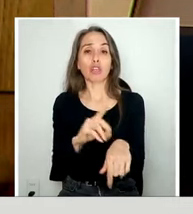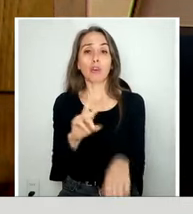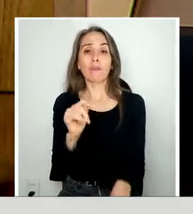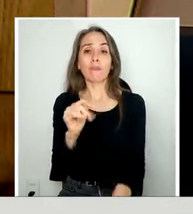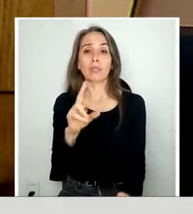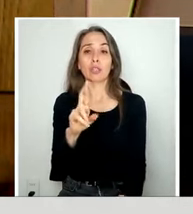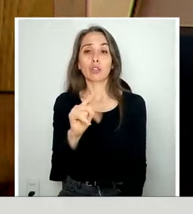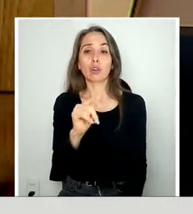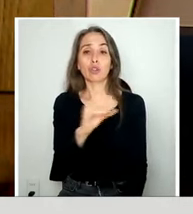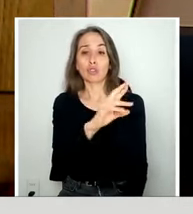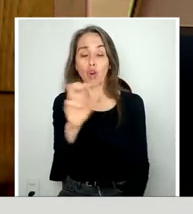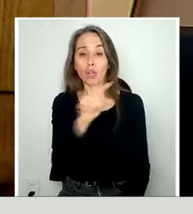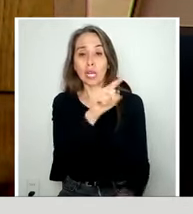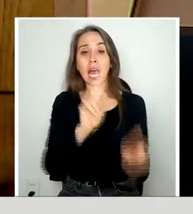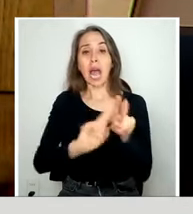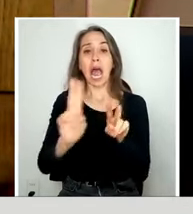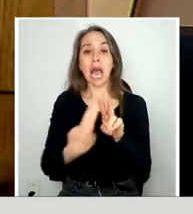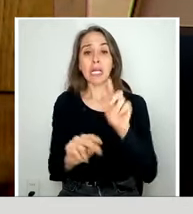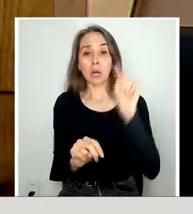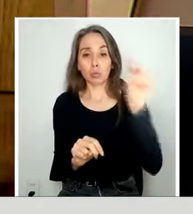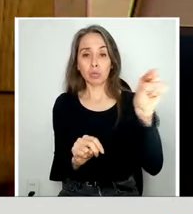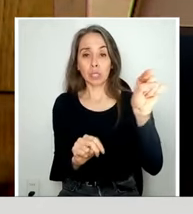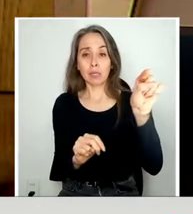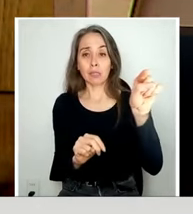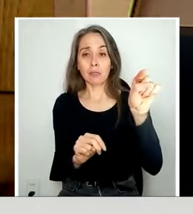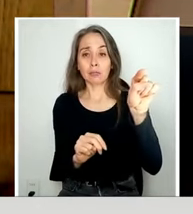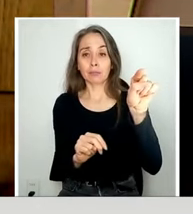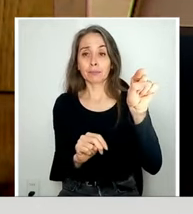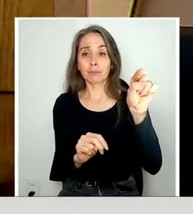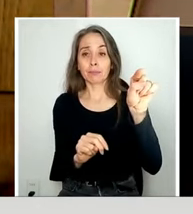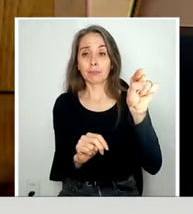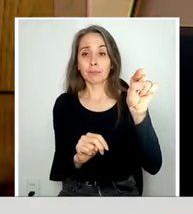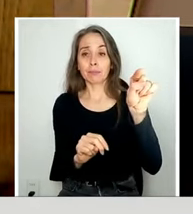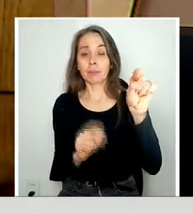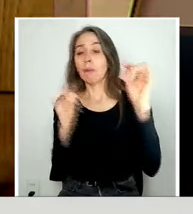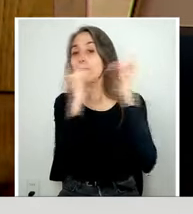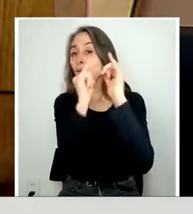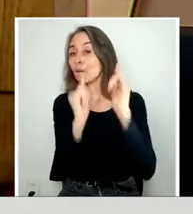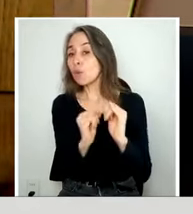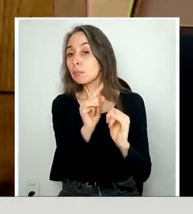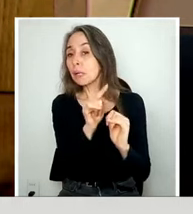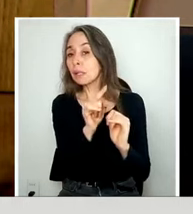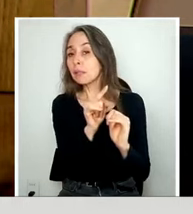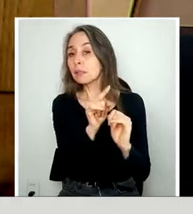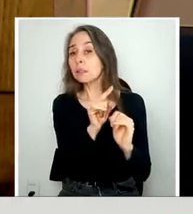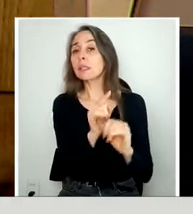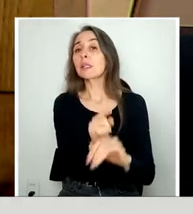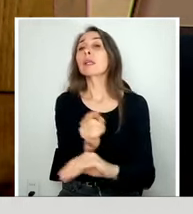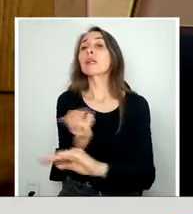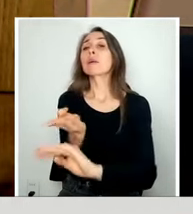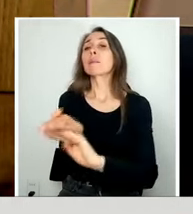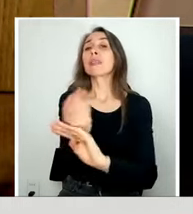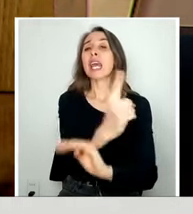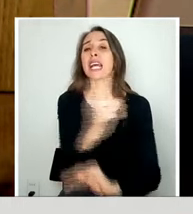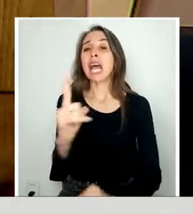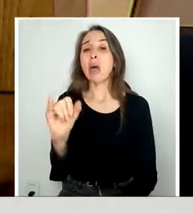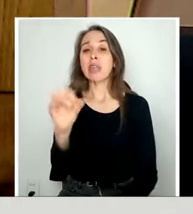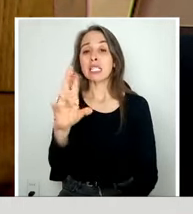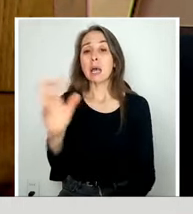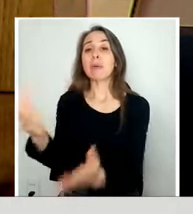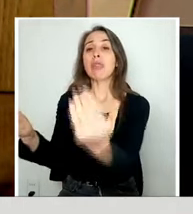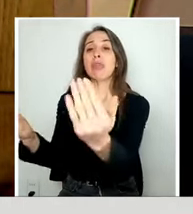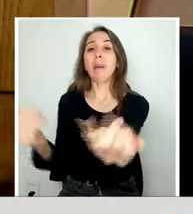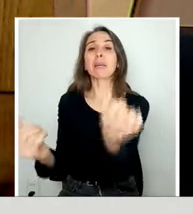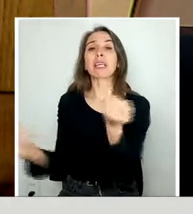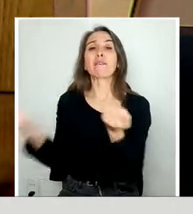a que implementara un mecanismo en el cual le pedía la información a cada una de las isapress de